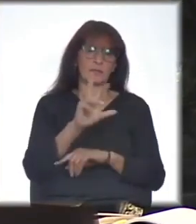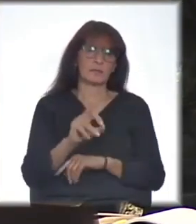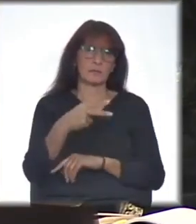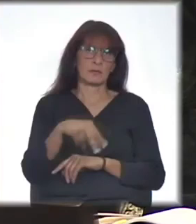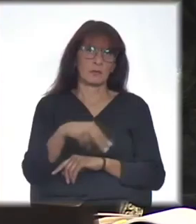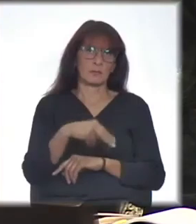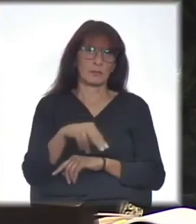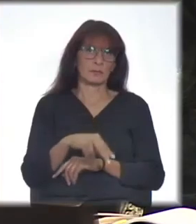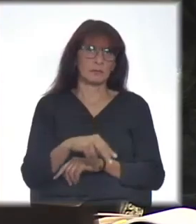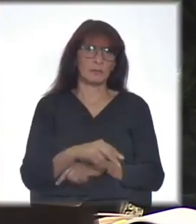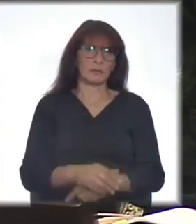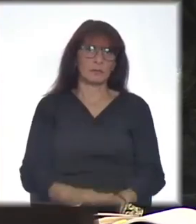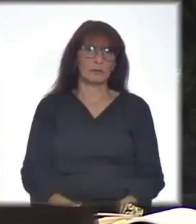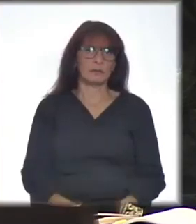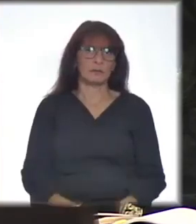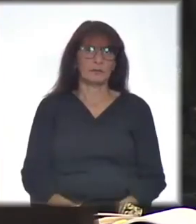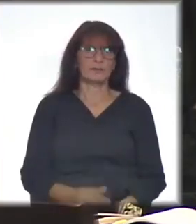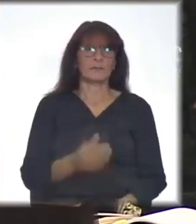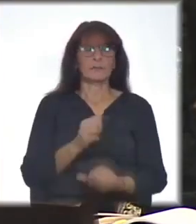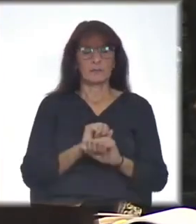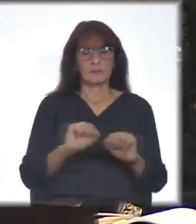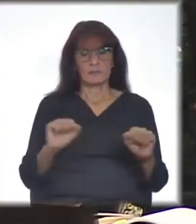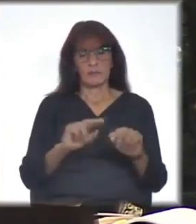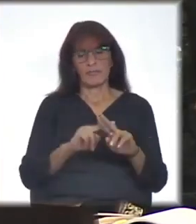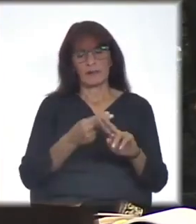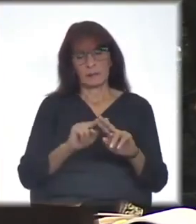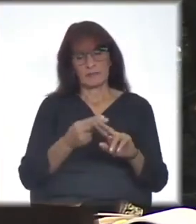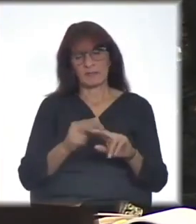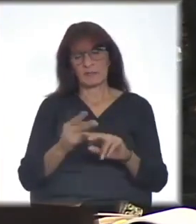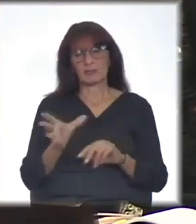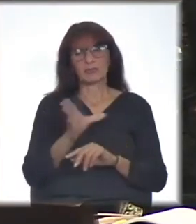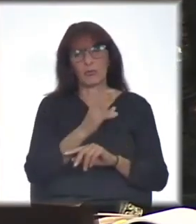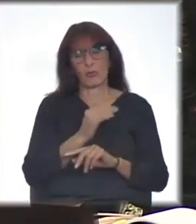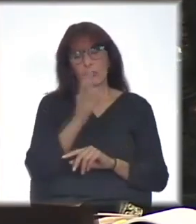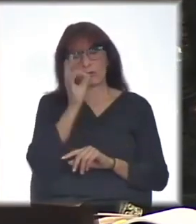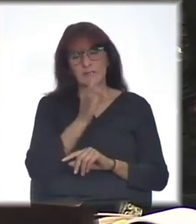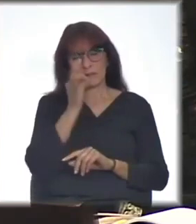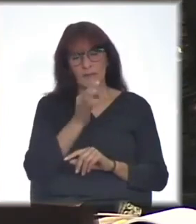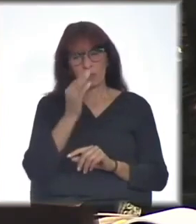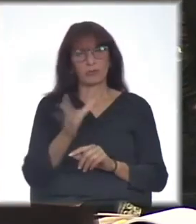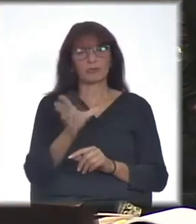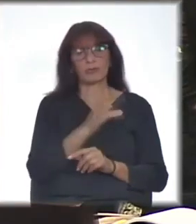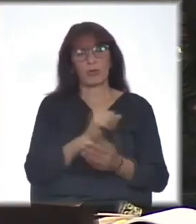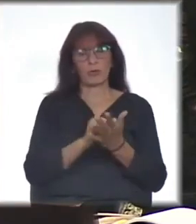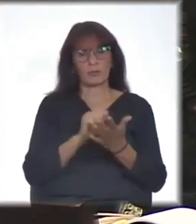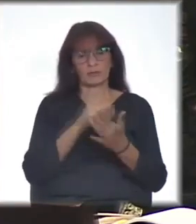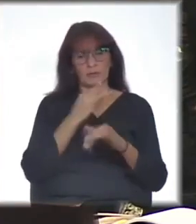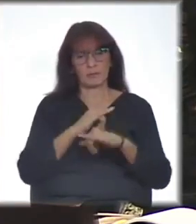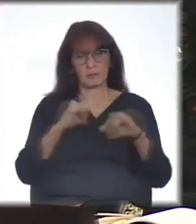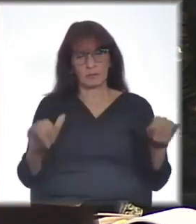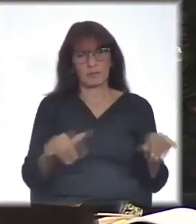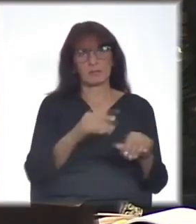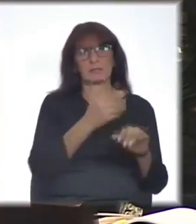de 1980. Se puede repetir todo lo dicho, todo lo publicado, el 57%